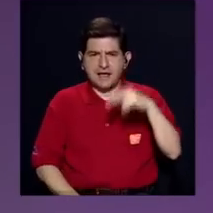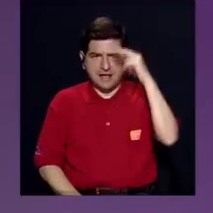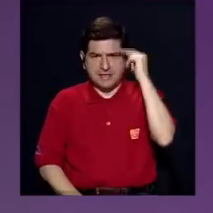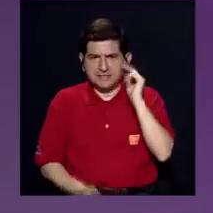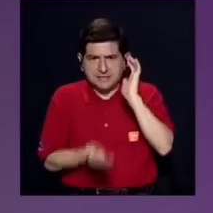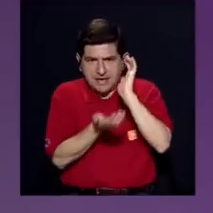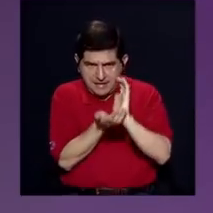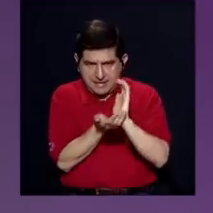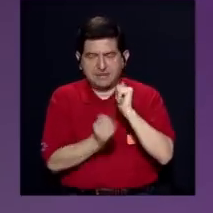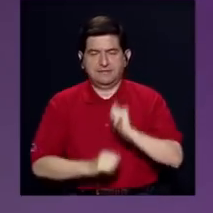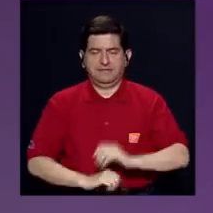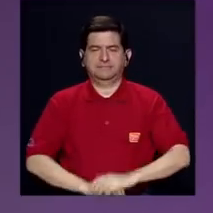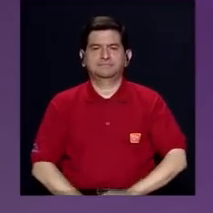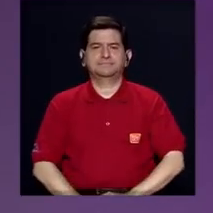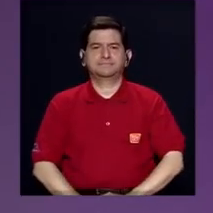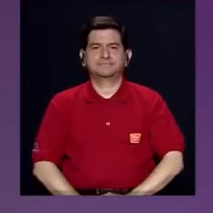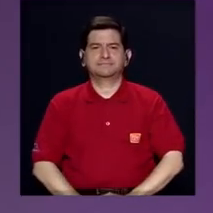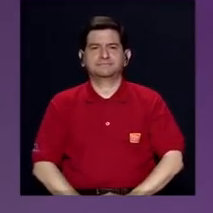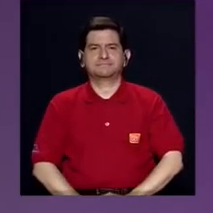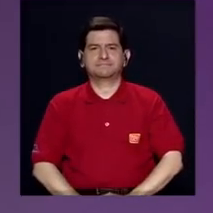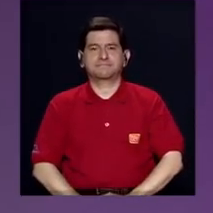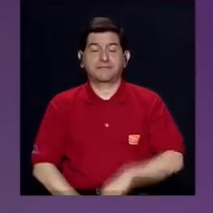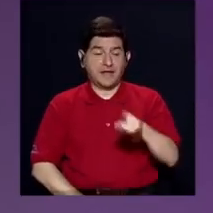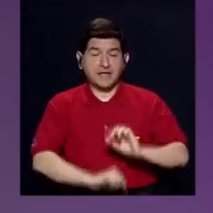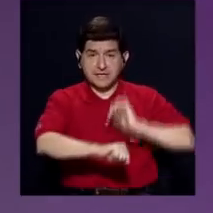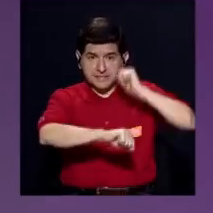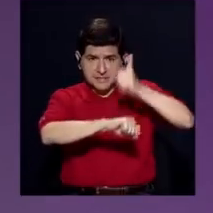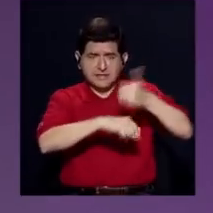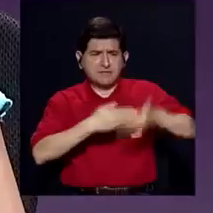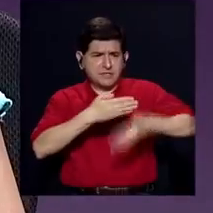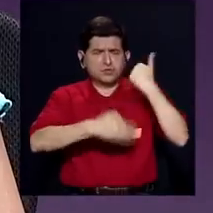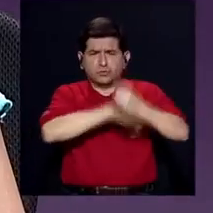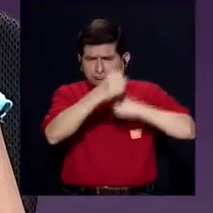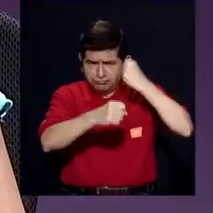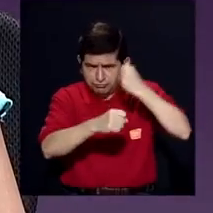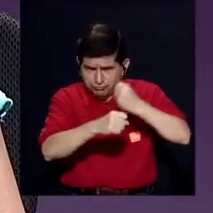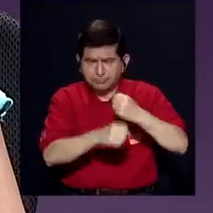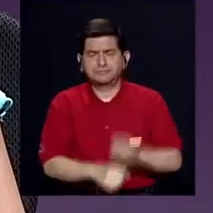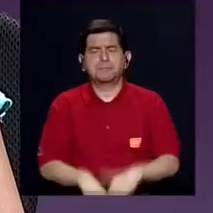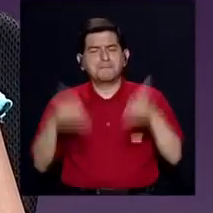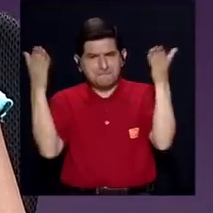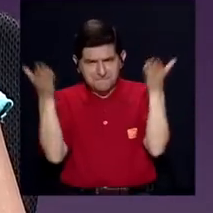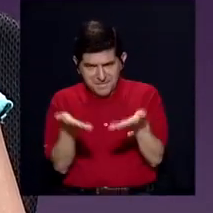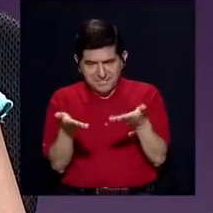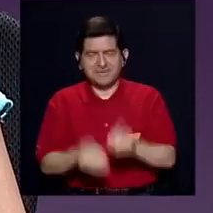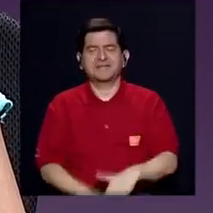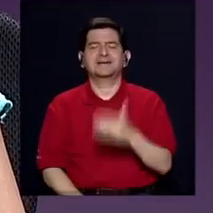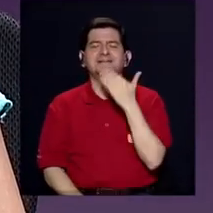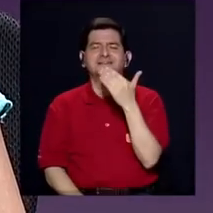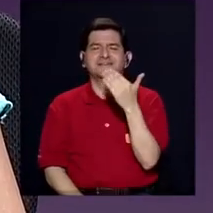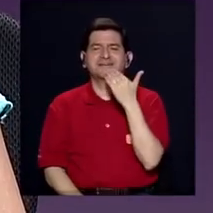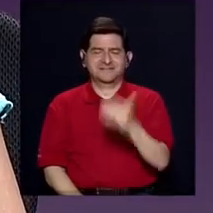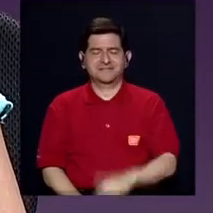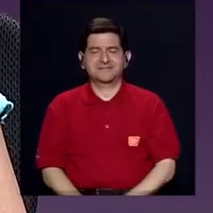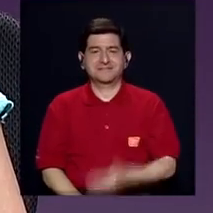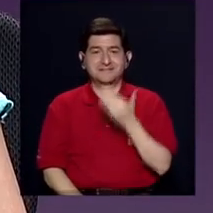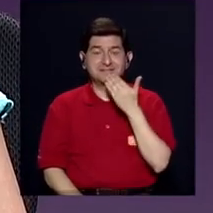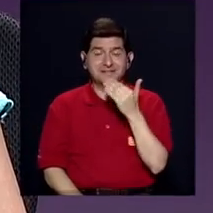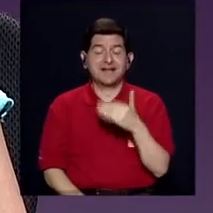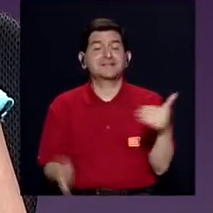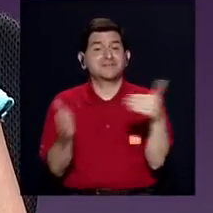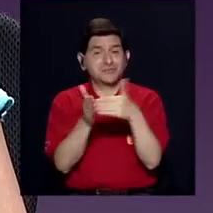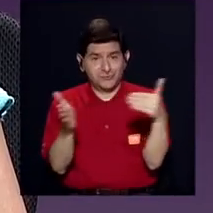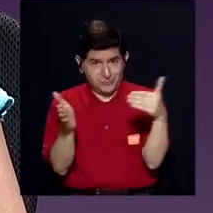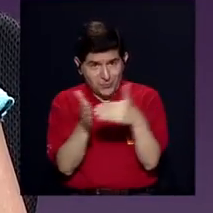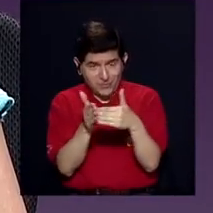hijas de la negrita que se formó hace unos años y bienvenida a katia muchísimas gracias y muchas gracias por estar